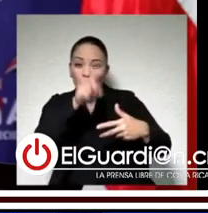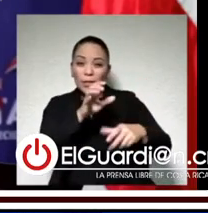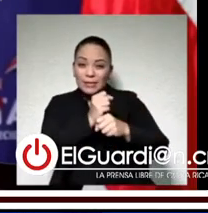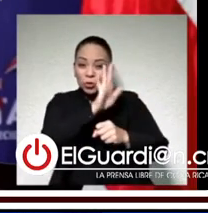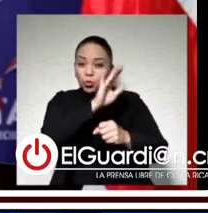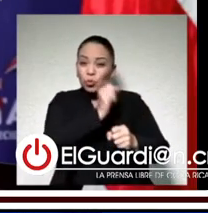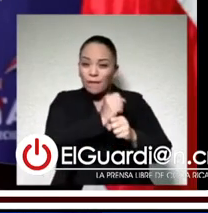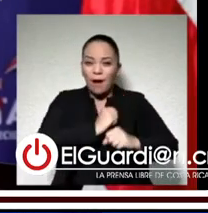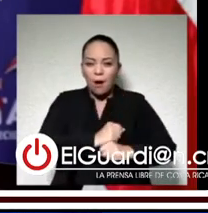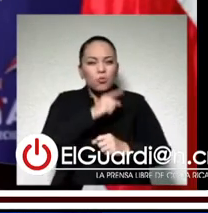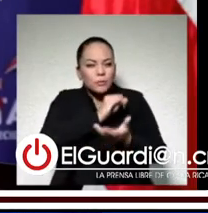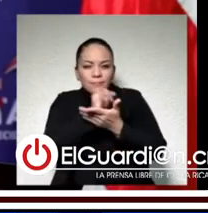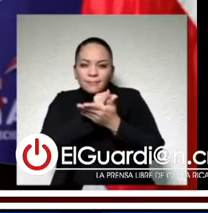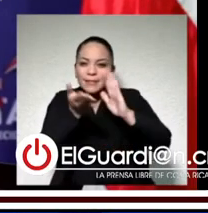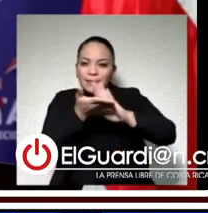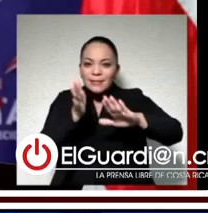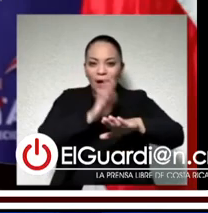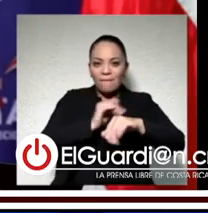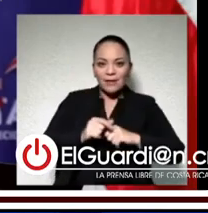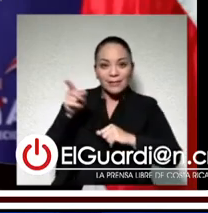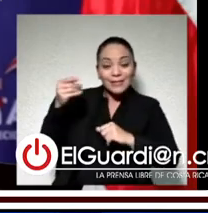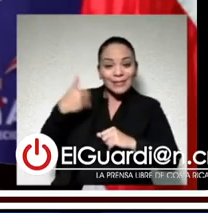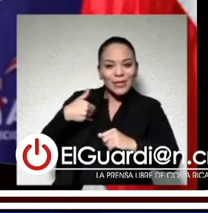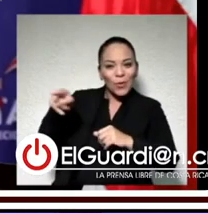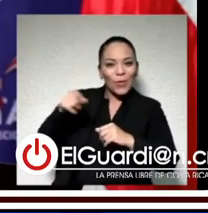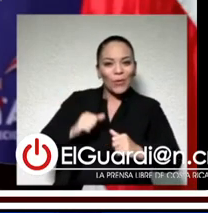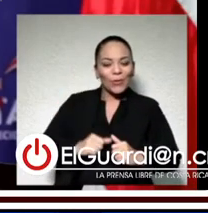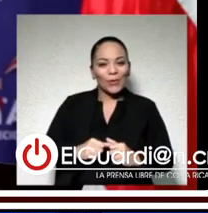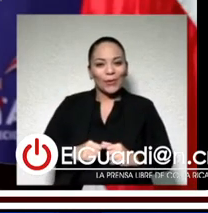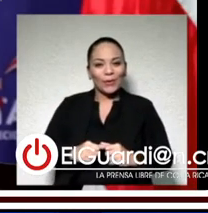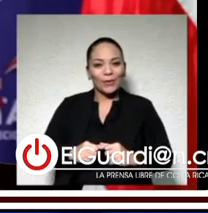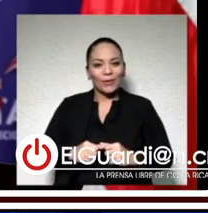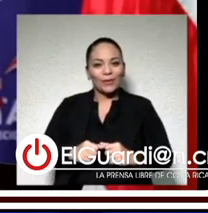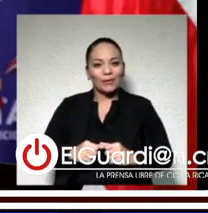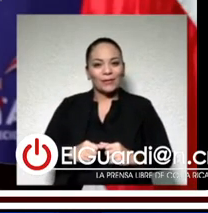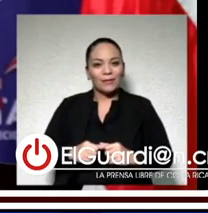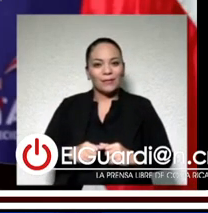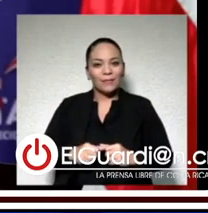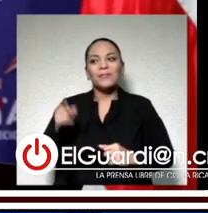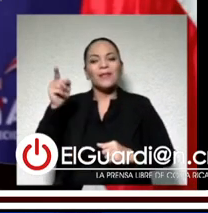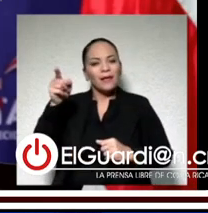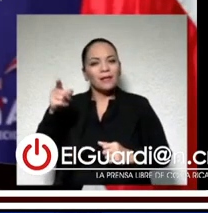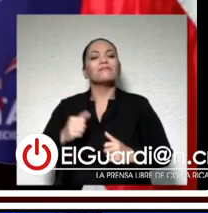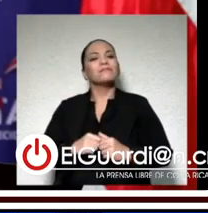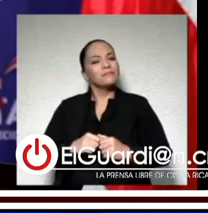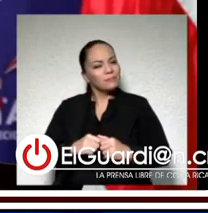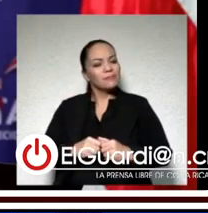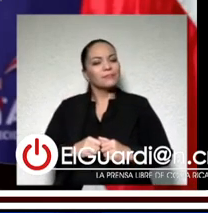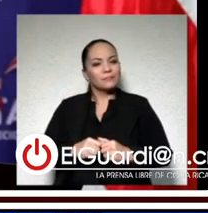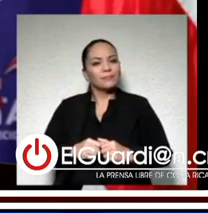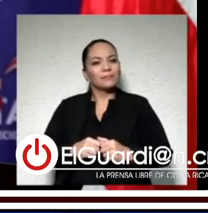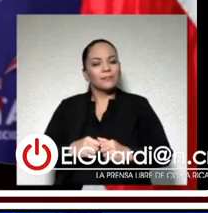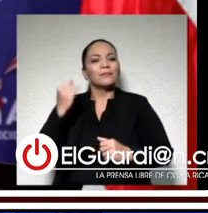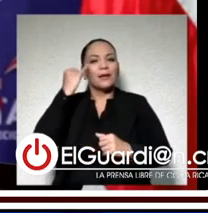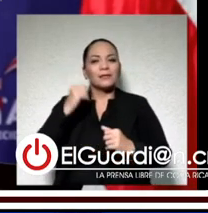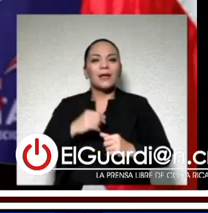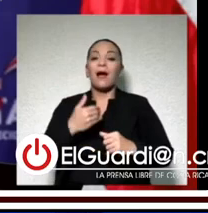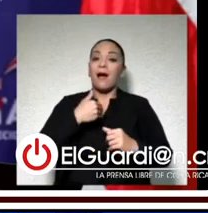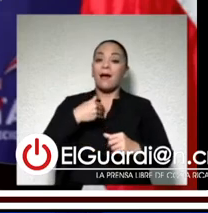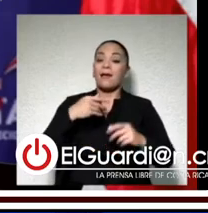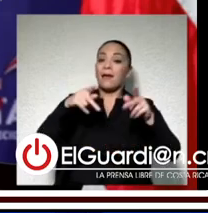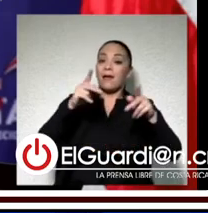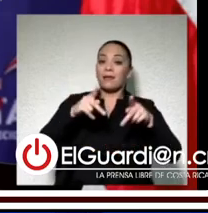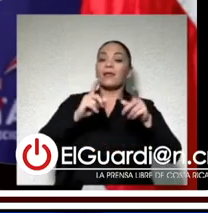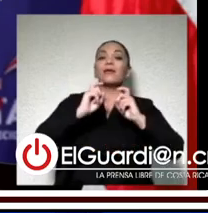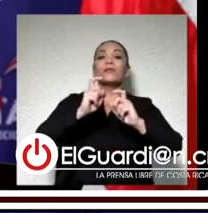las estafas de este señor contra gente que donó para llevarle a huérfanos en San Carlos cosas y